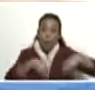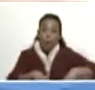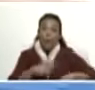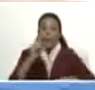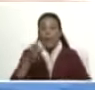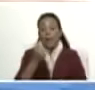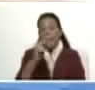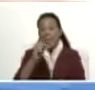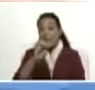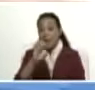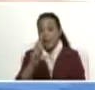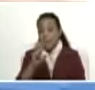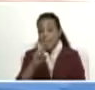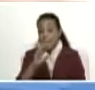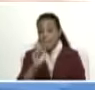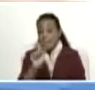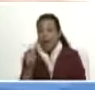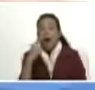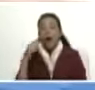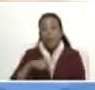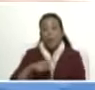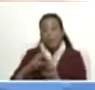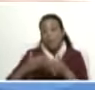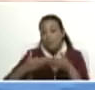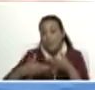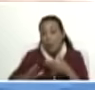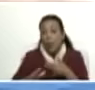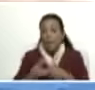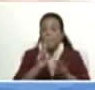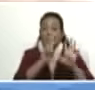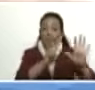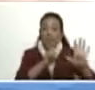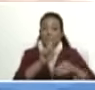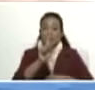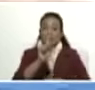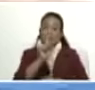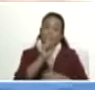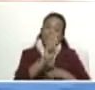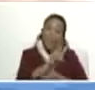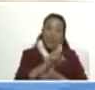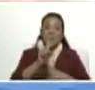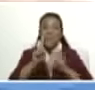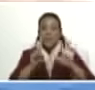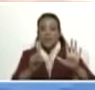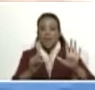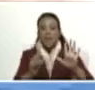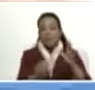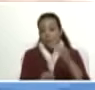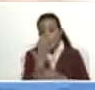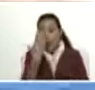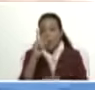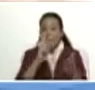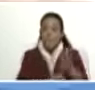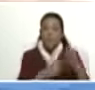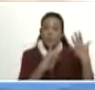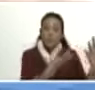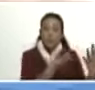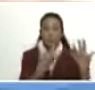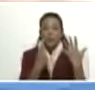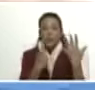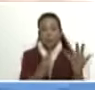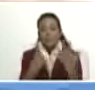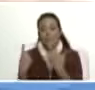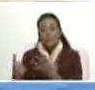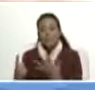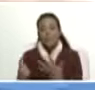Ginebra, a partir de hoy 26 de mayo de 1966, el gobierno de